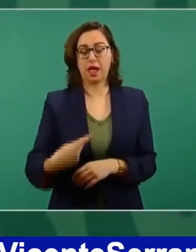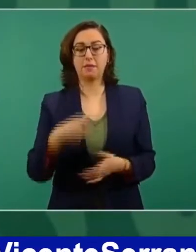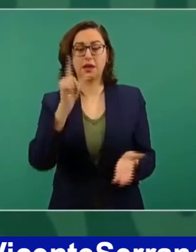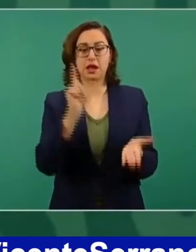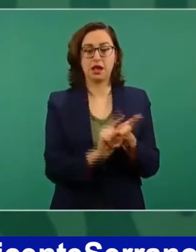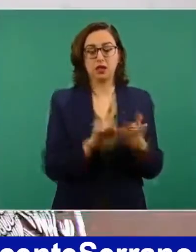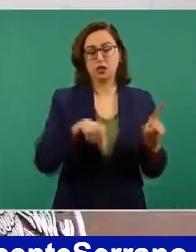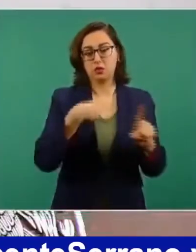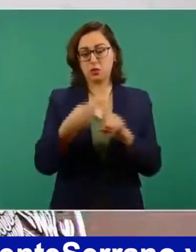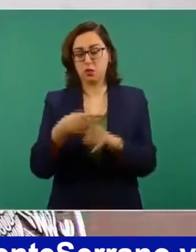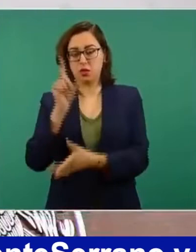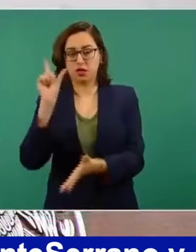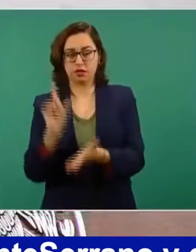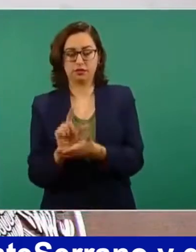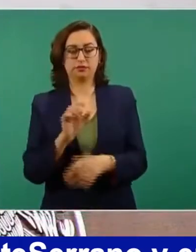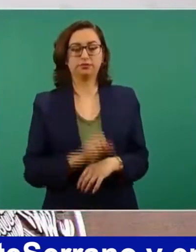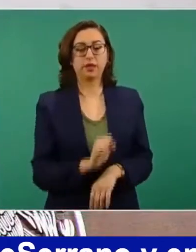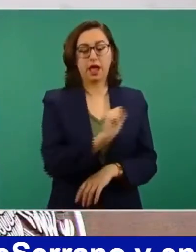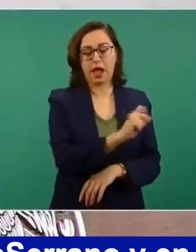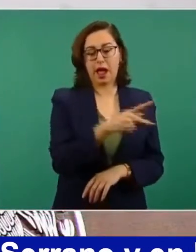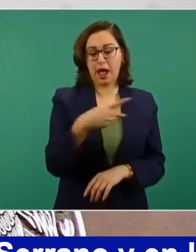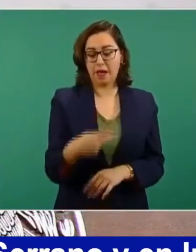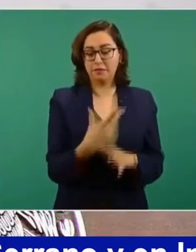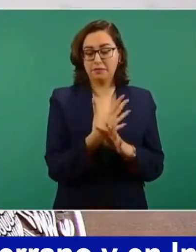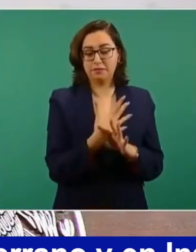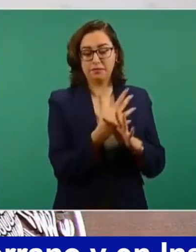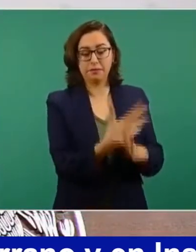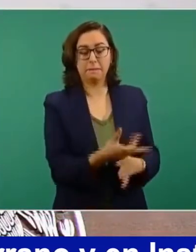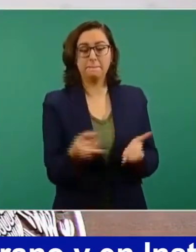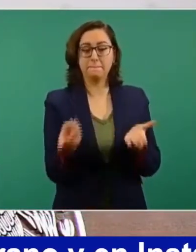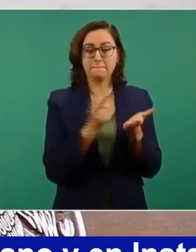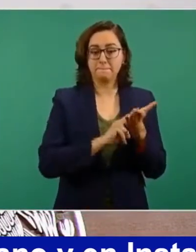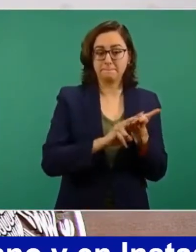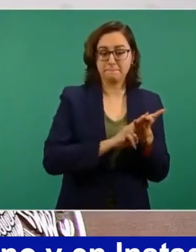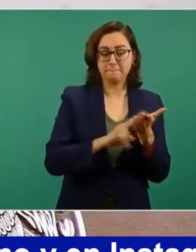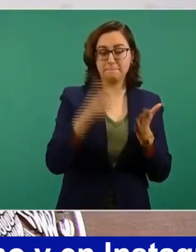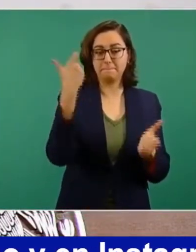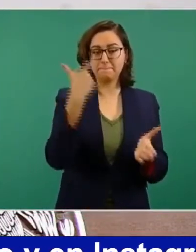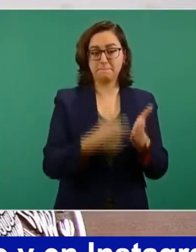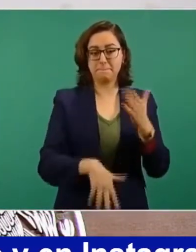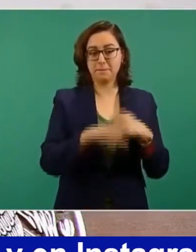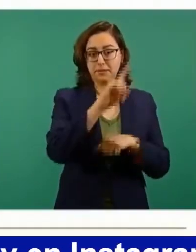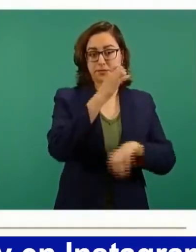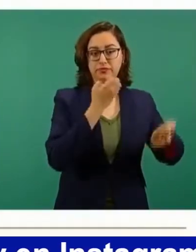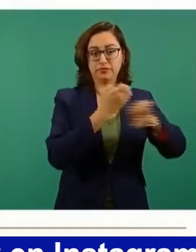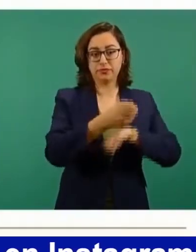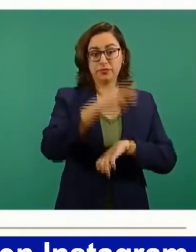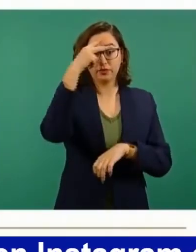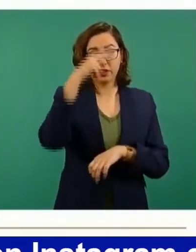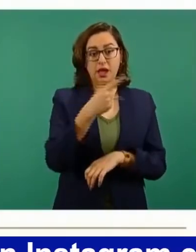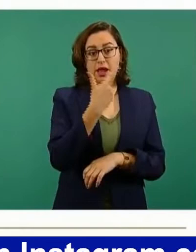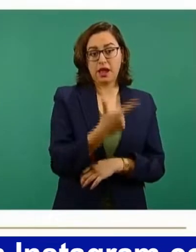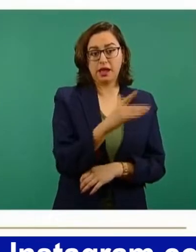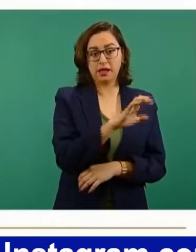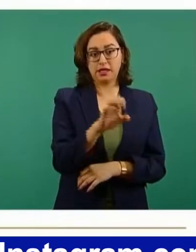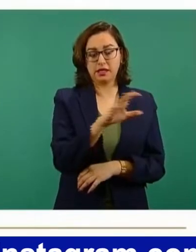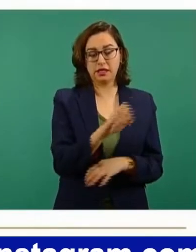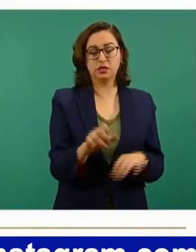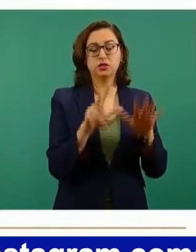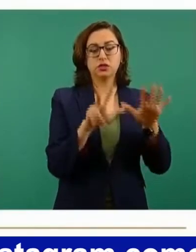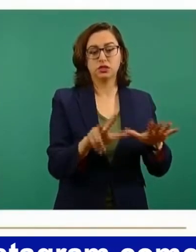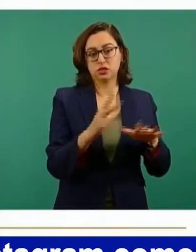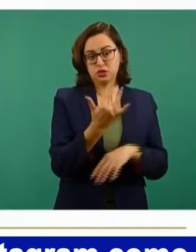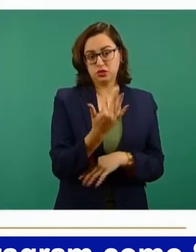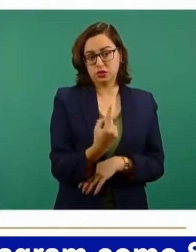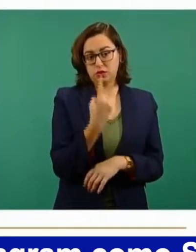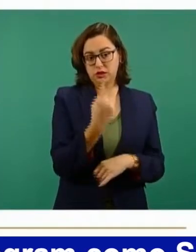siguientes precios. En la gasolina regular, la más barata se vendió en San Mateo Atenco, Estado de México, por G500 en 18 pesos